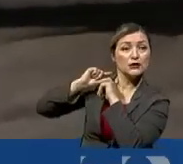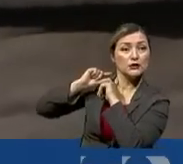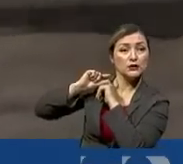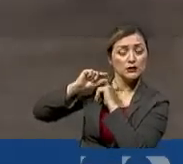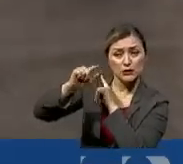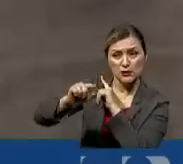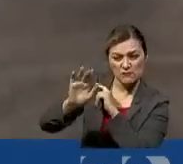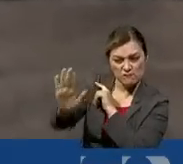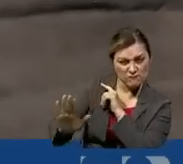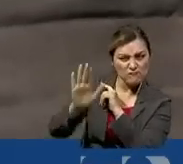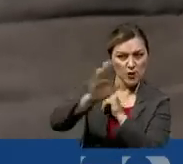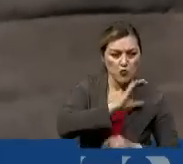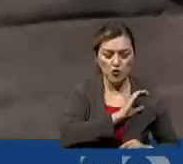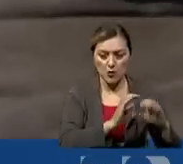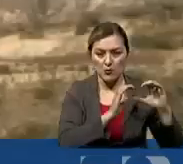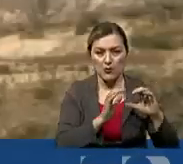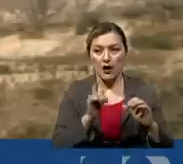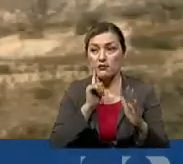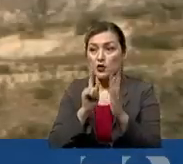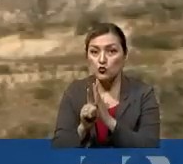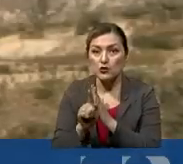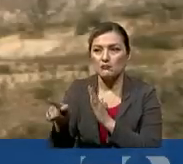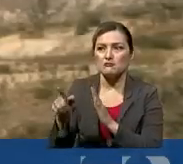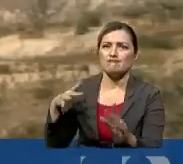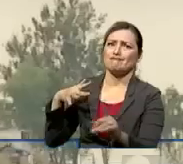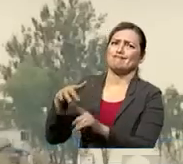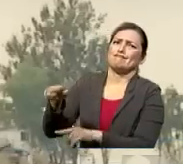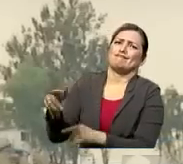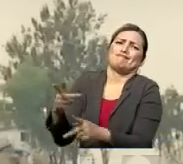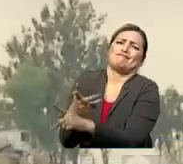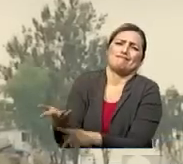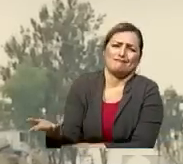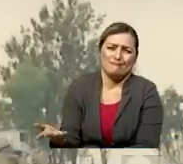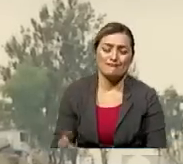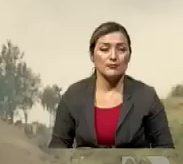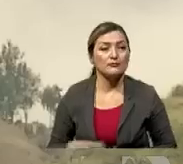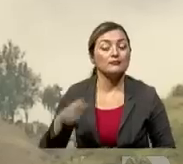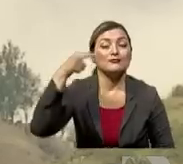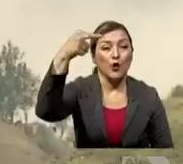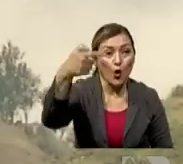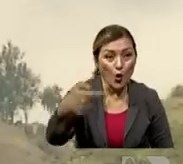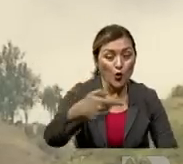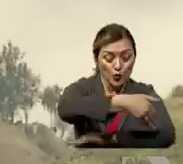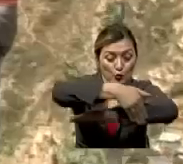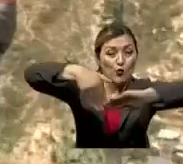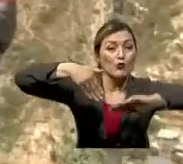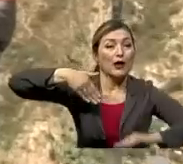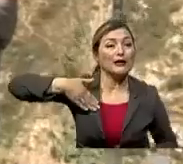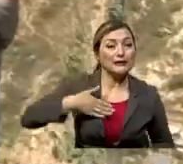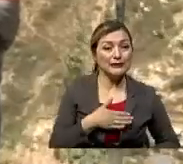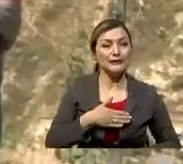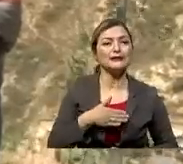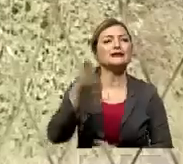con el municipio. Más sale perjudicado el que denuncia. A este problema se suma que al otro lado de la avenida Simón Bolívar hay